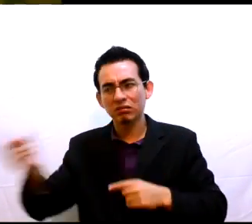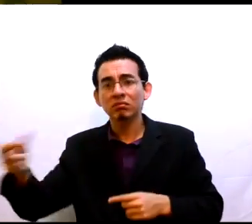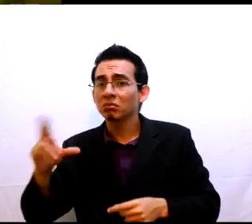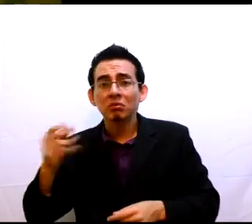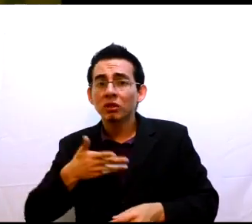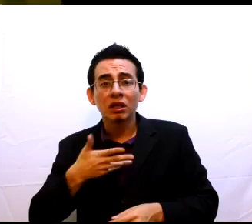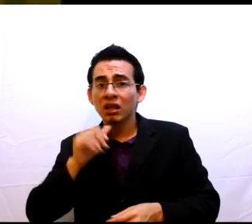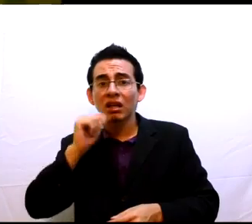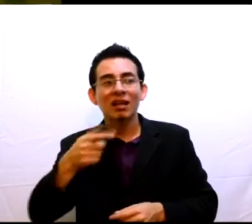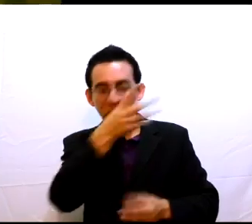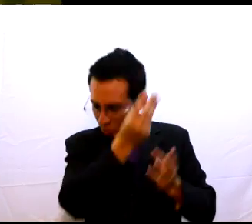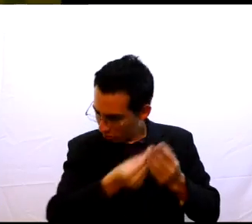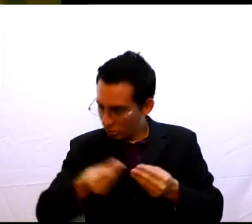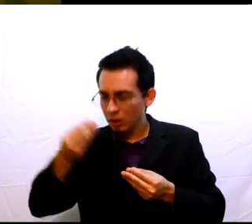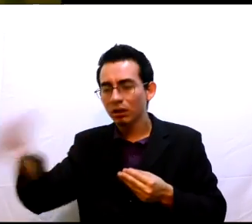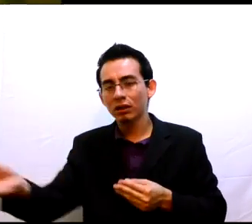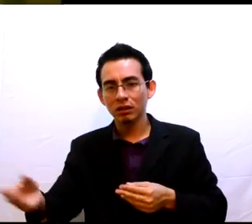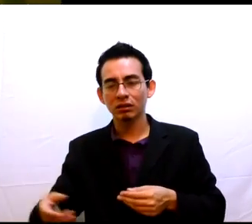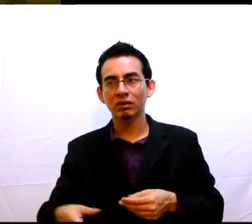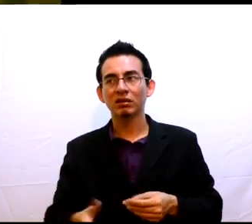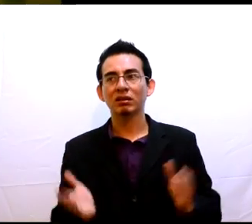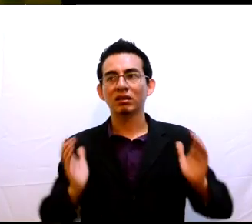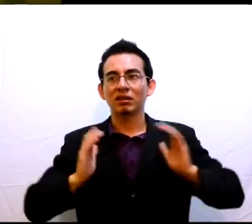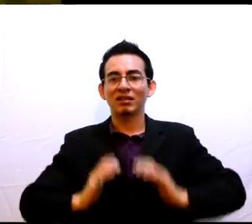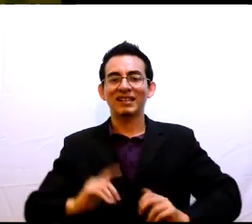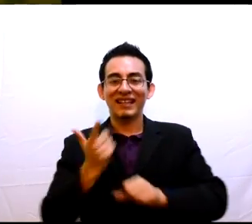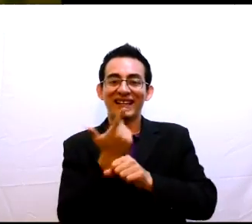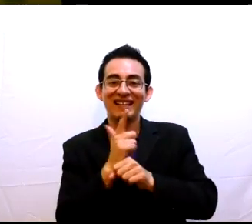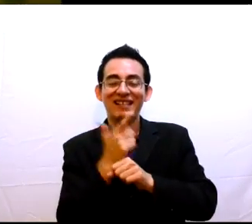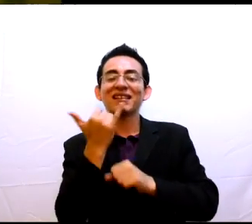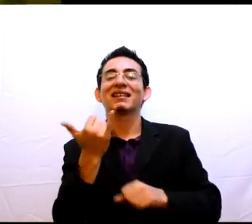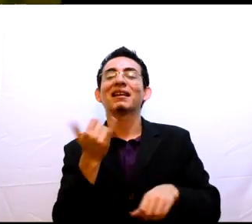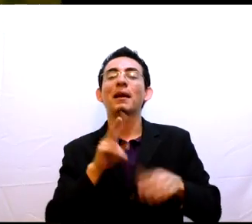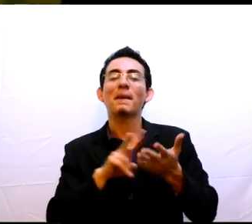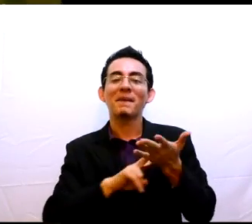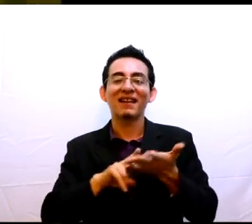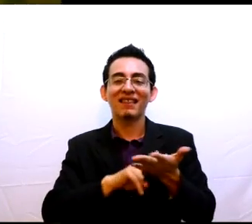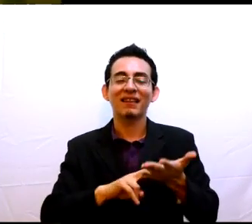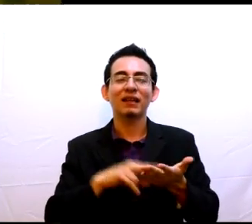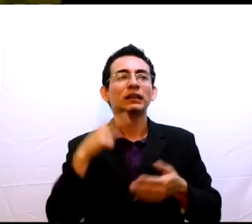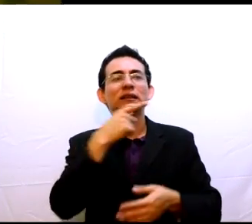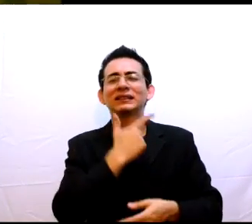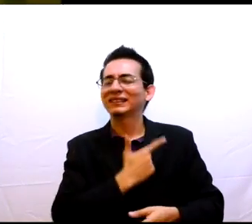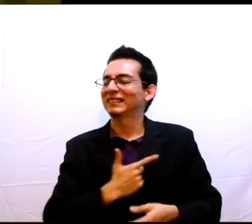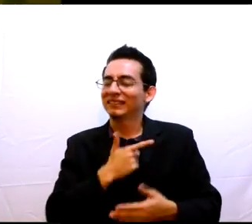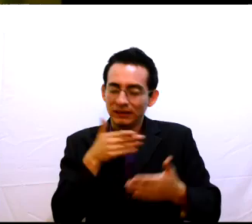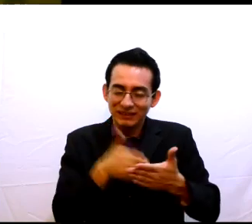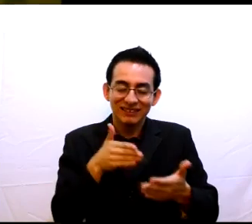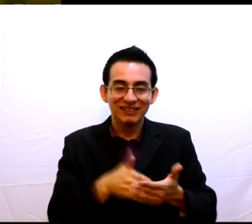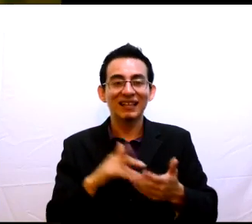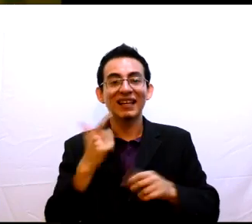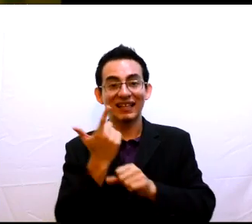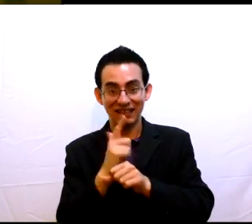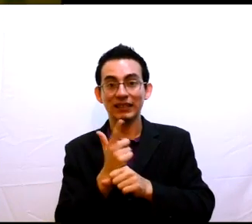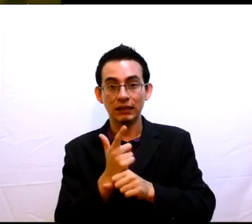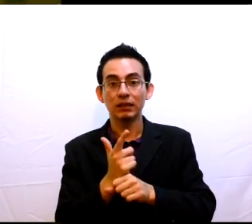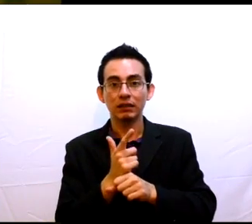no tiene nada darle uno de los trayectos tenía un gris y un verde y mi favorito era el gris